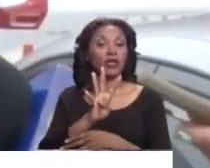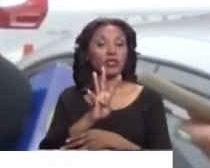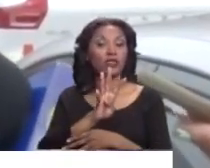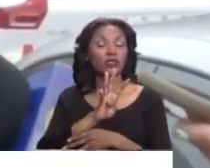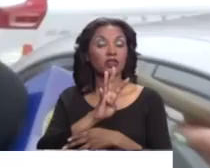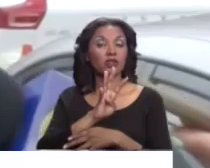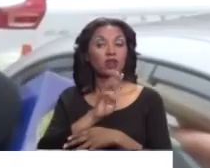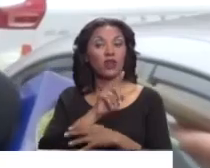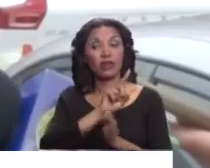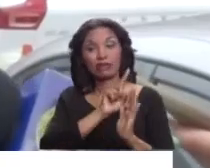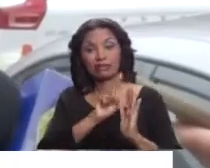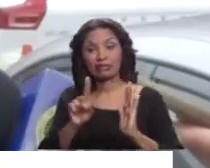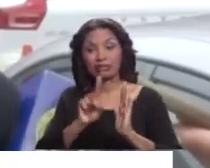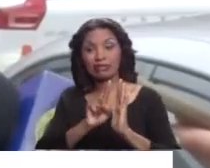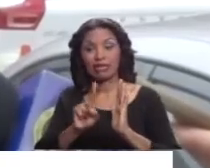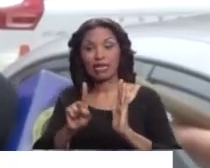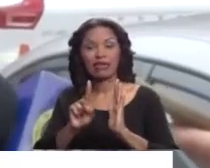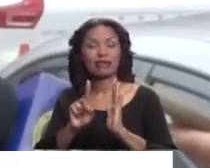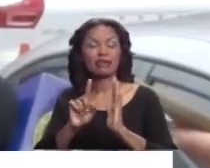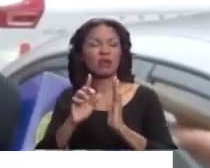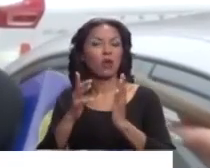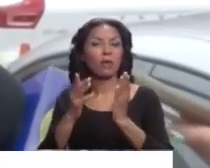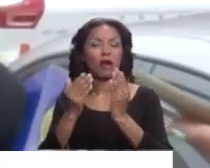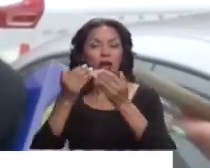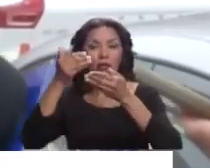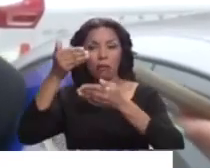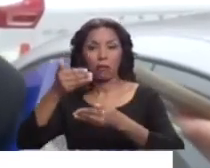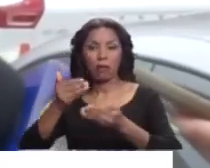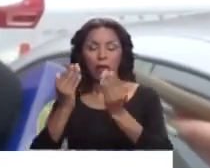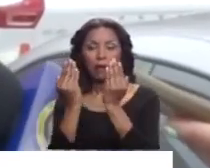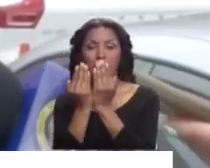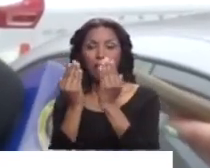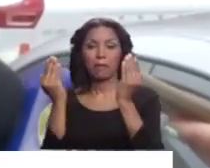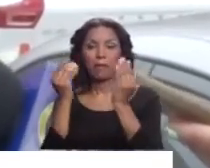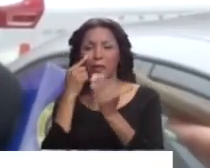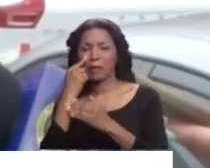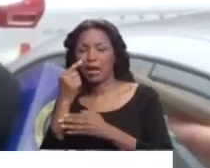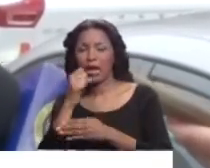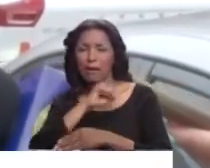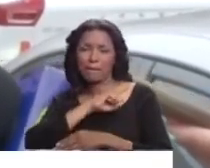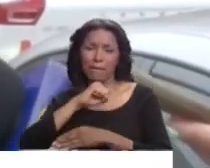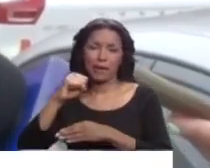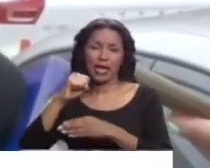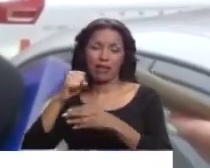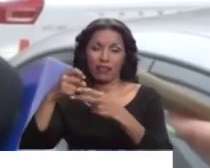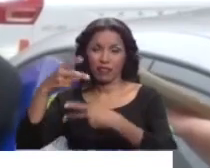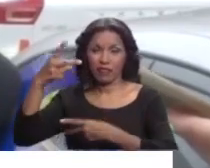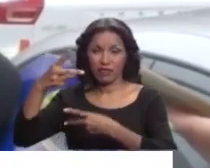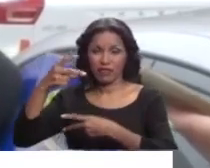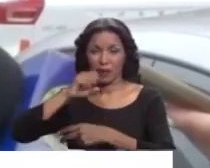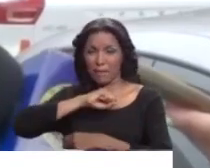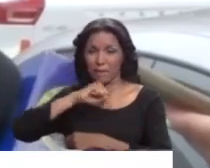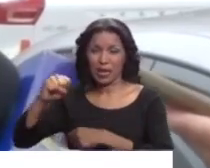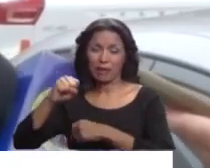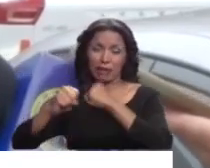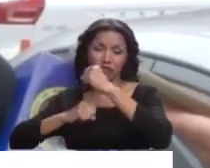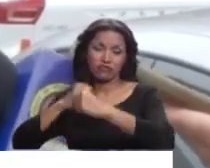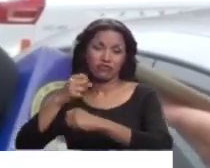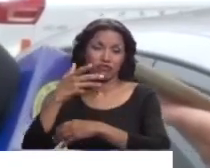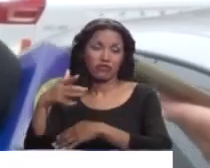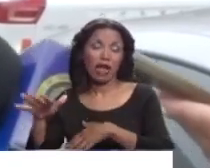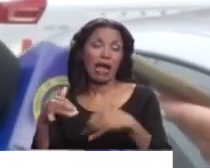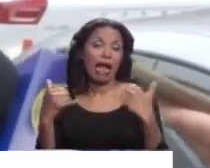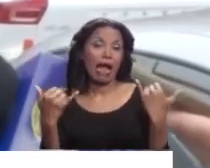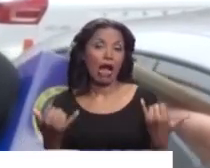banco, incluso rompiendo una estructura de vidrio para salir en huida. Hasta